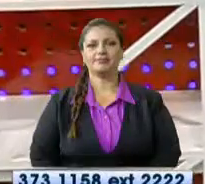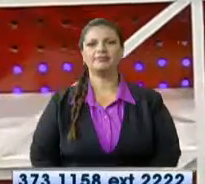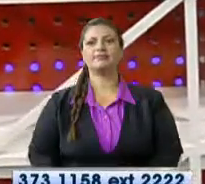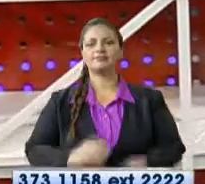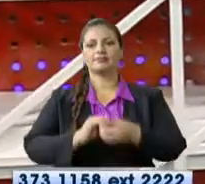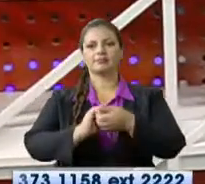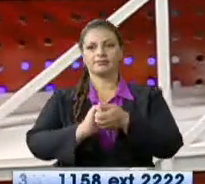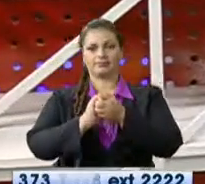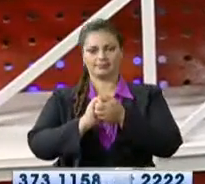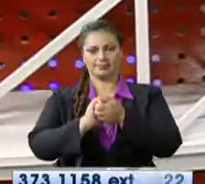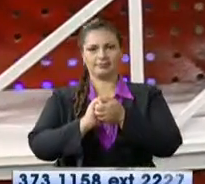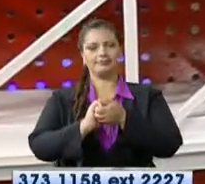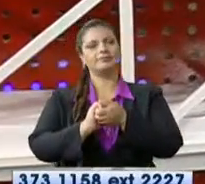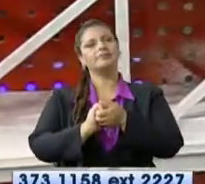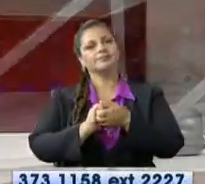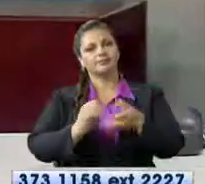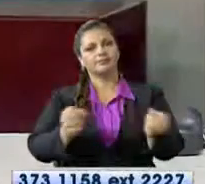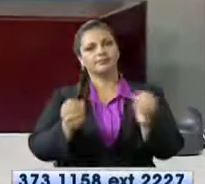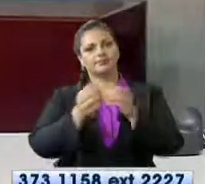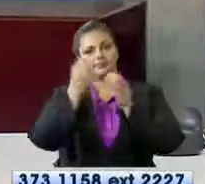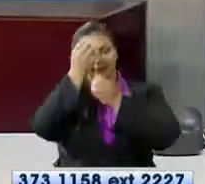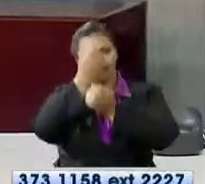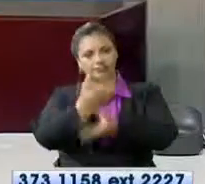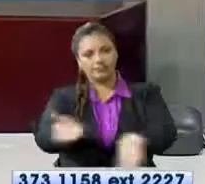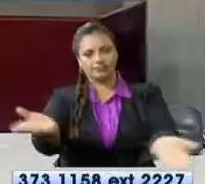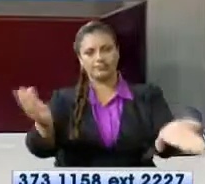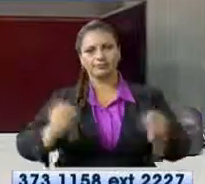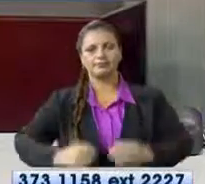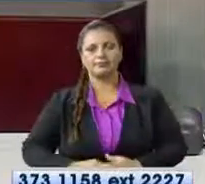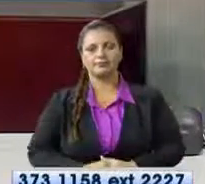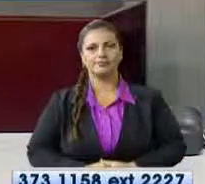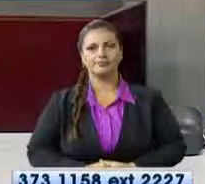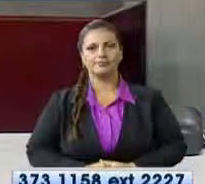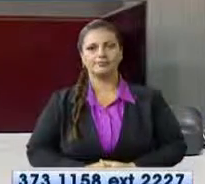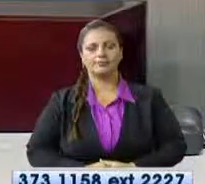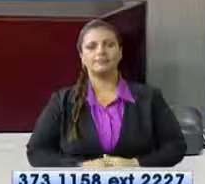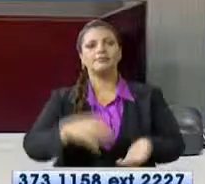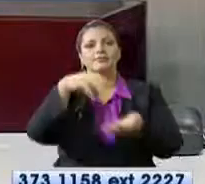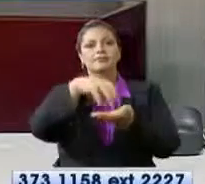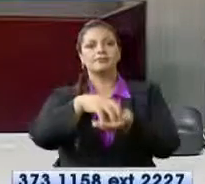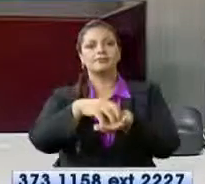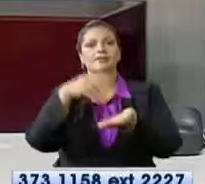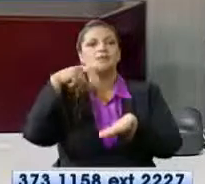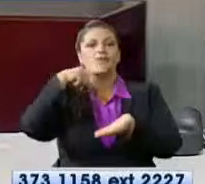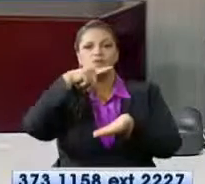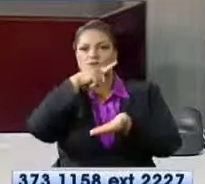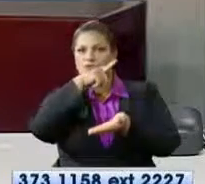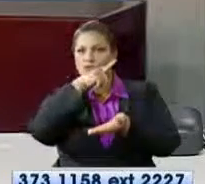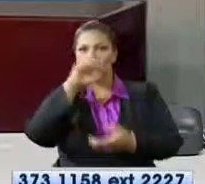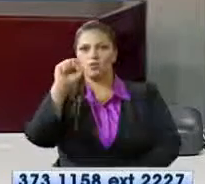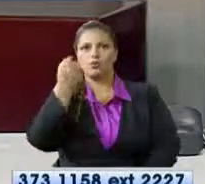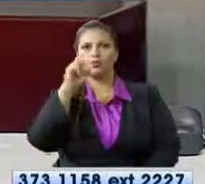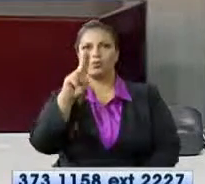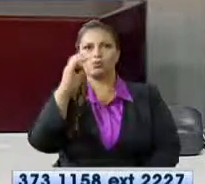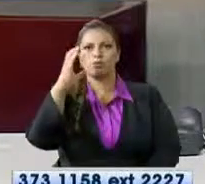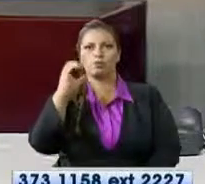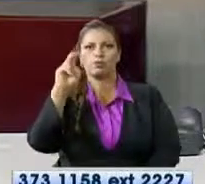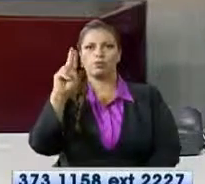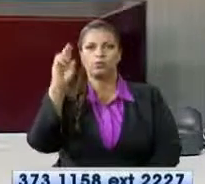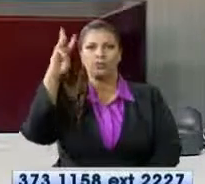Amigos televidentes, de vuelta con más información para contarles que en la provincia de Sucumbíos, un laboratorio clandestino